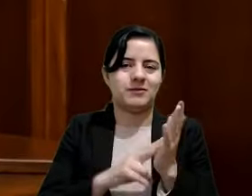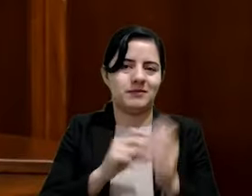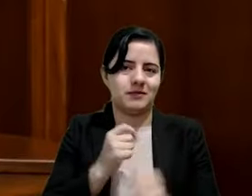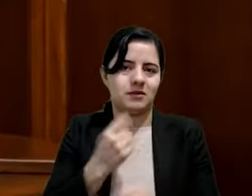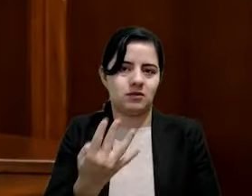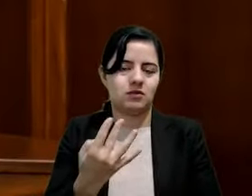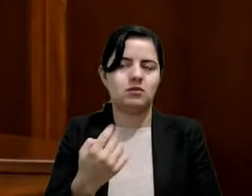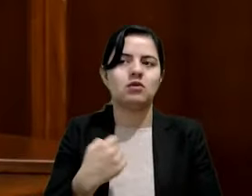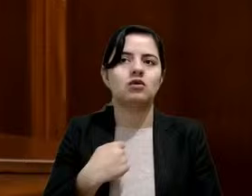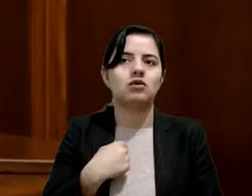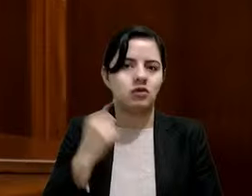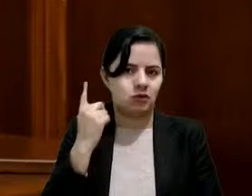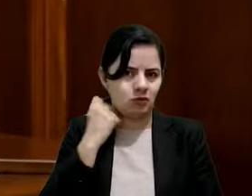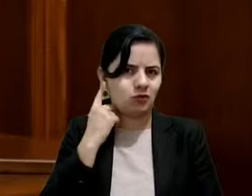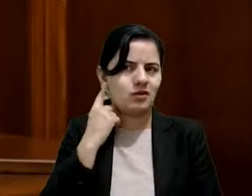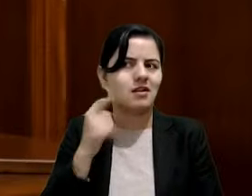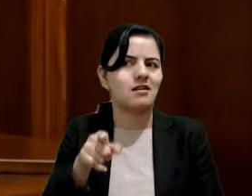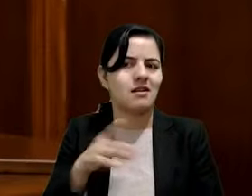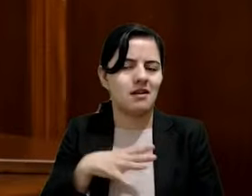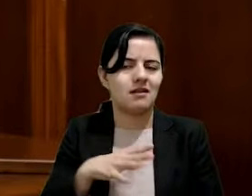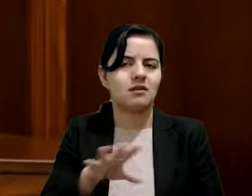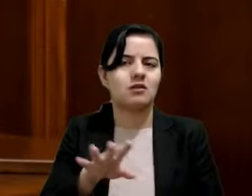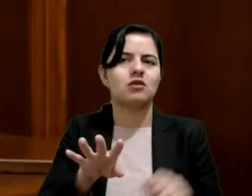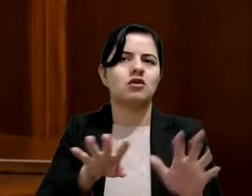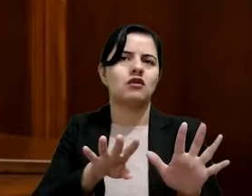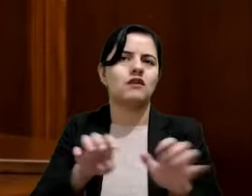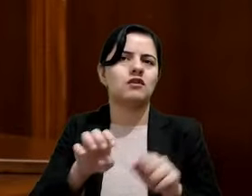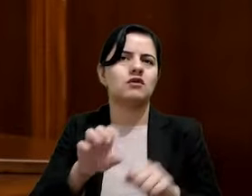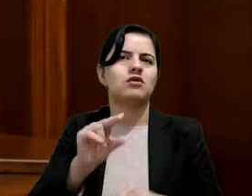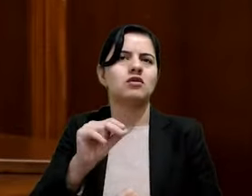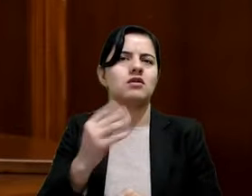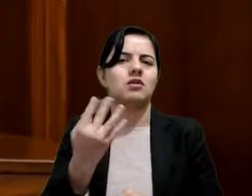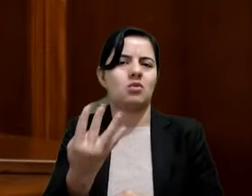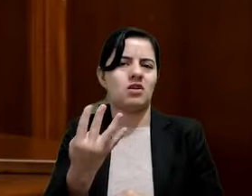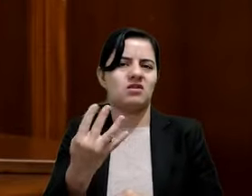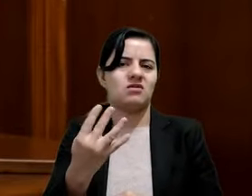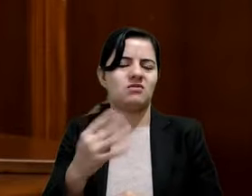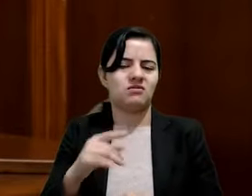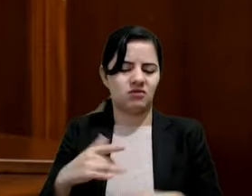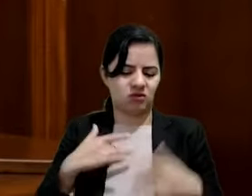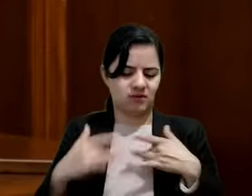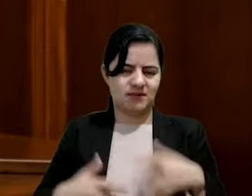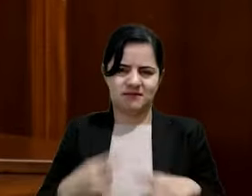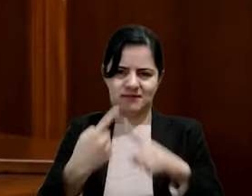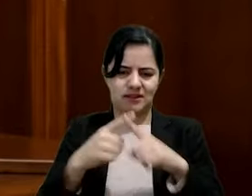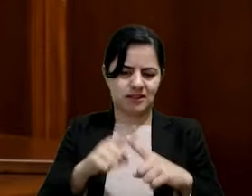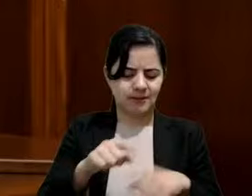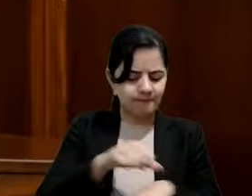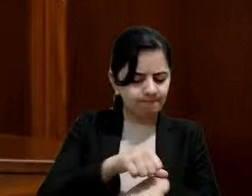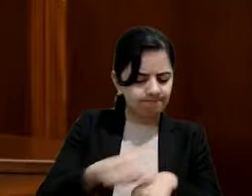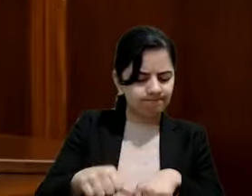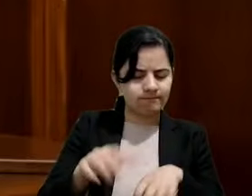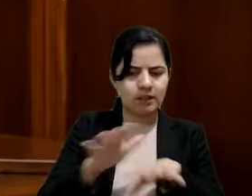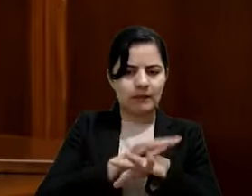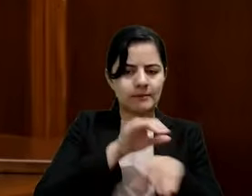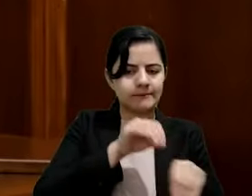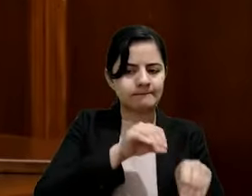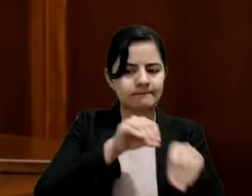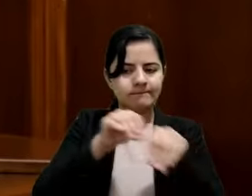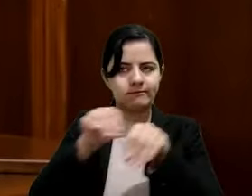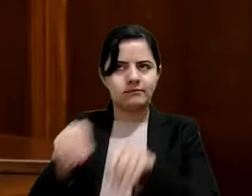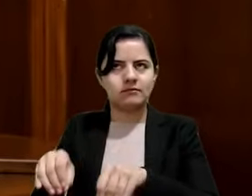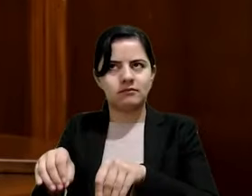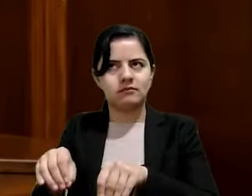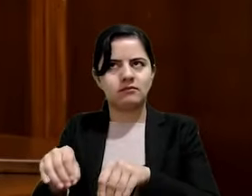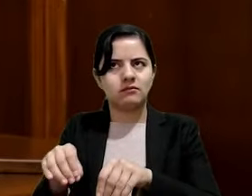hemos tenido más de 984 órganos trasplantados y donados como no bueno trasplantados